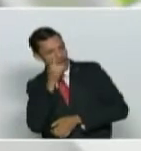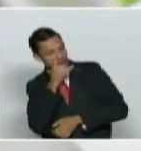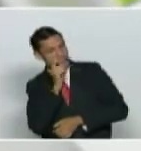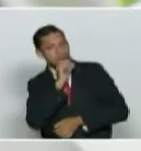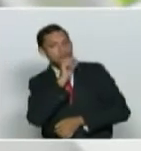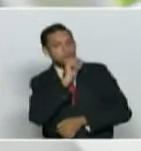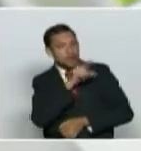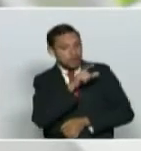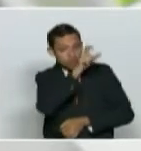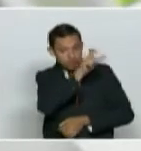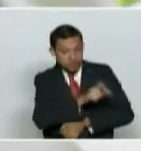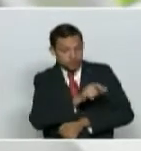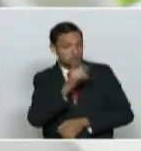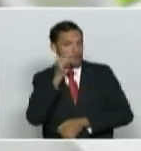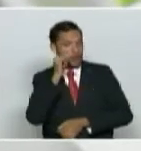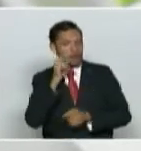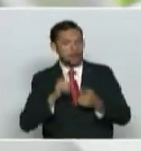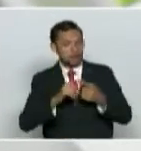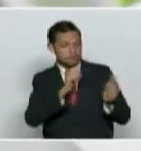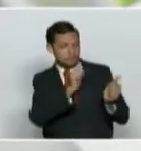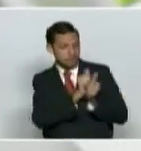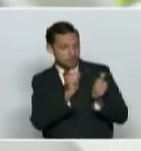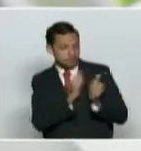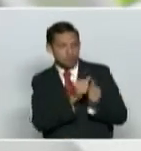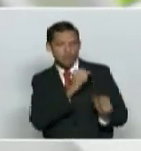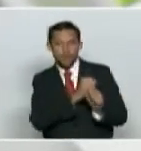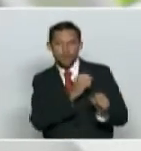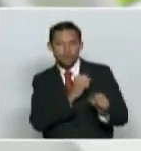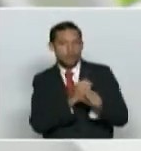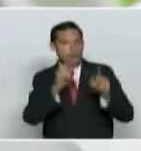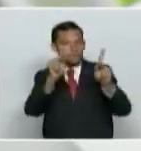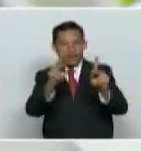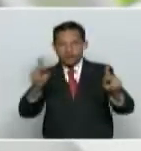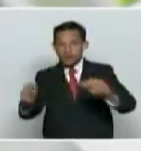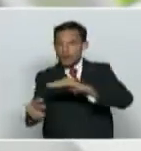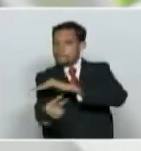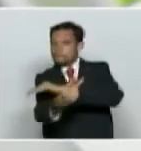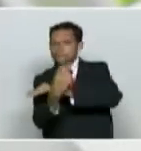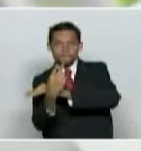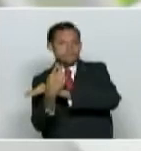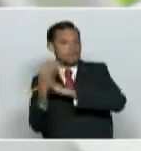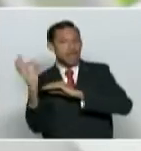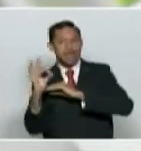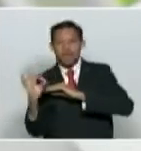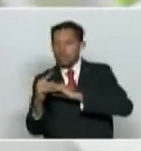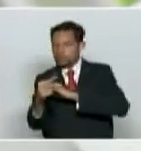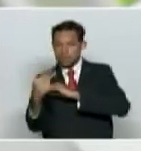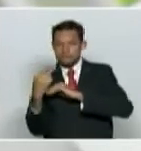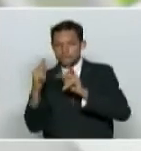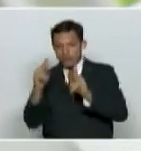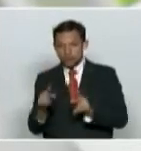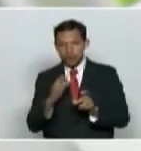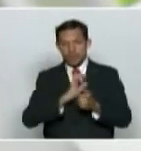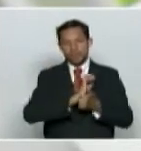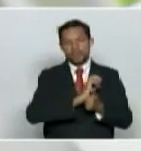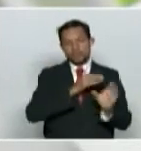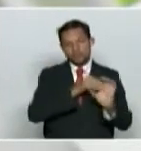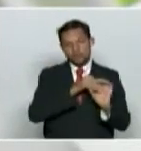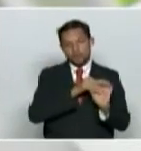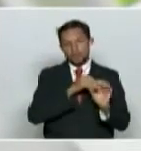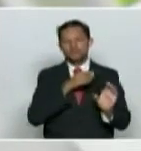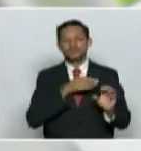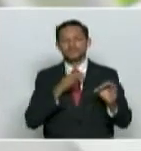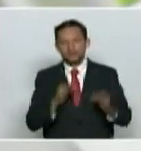los directores de cámara, los camarógrafos, esa parte de ese personal humano que labora en el canal regional Telecafé. Exacto, nosotros